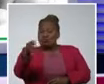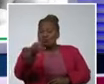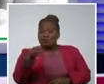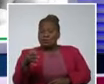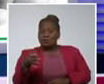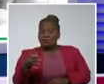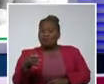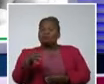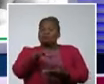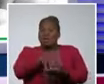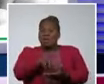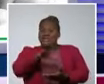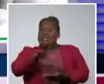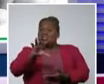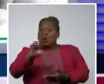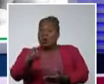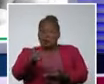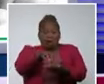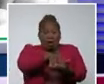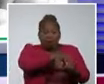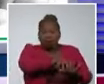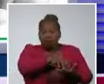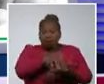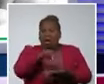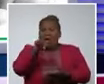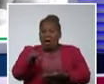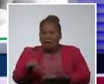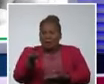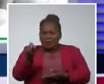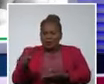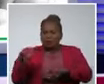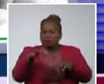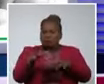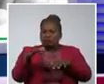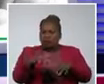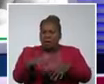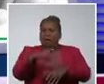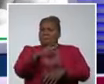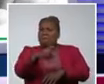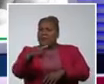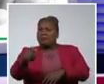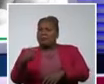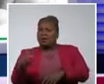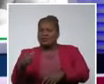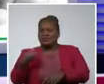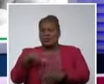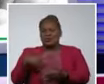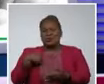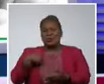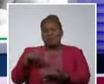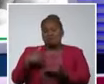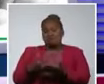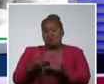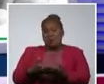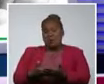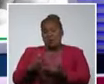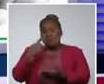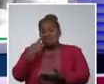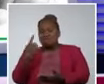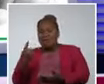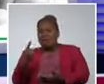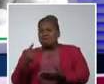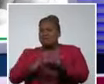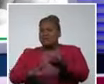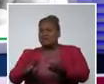vacunatorios, dice Leticia Martínez Hernández desde su cuenta oficial en Twitter. Yo le propongo, doctor, que nos vayamos hasta una provincia cubana que,